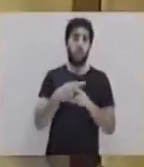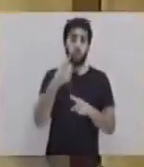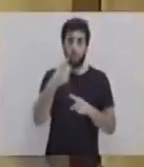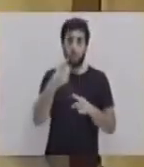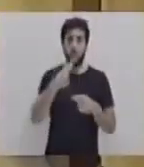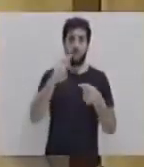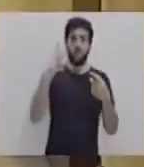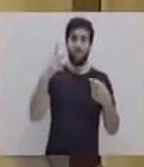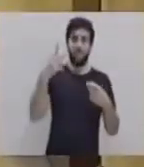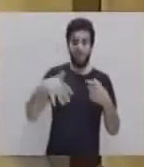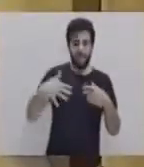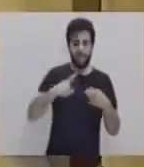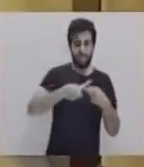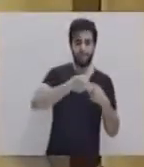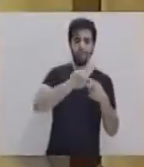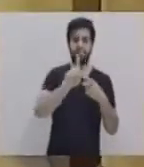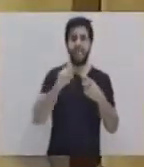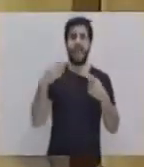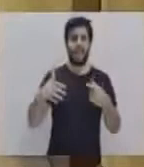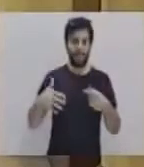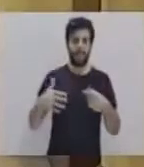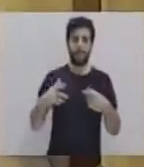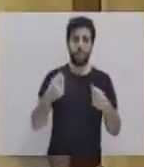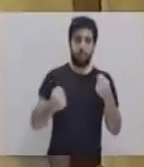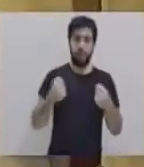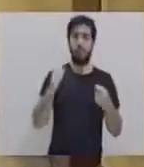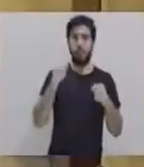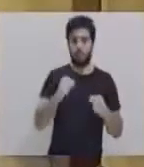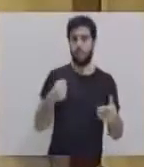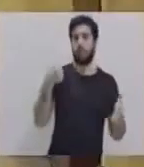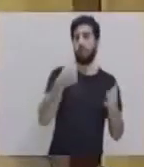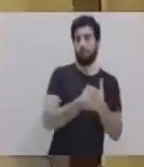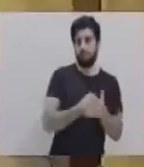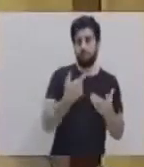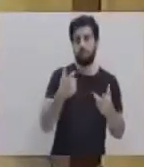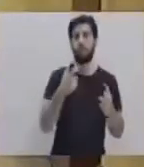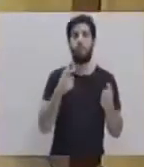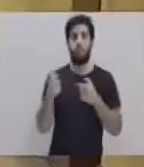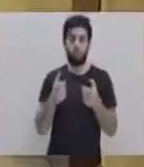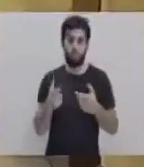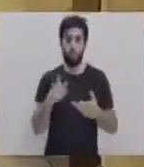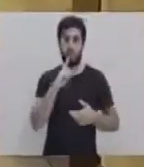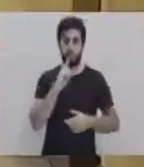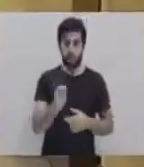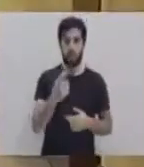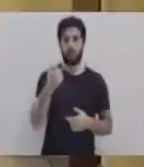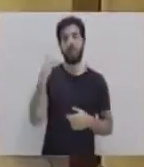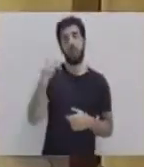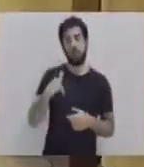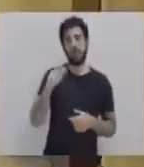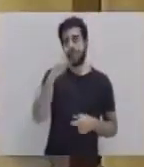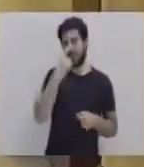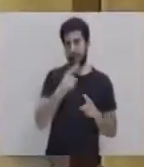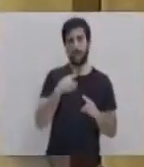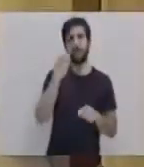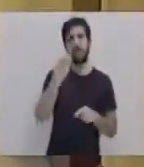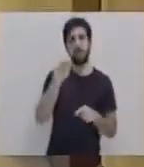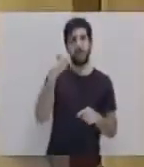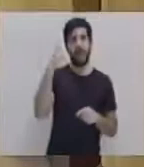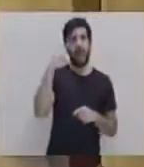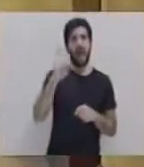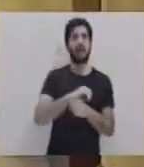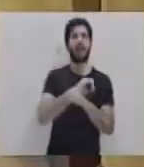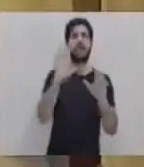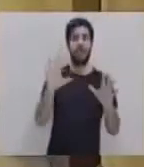la no modificación a la velocidad muchas veces causa que el siniestro vial se pueda dar. Aquí pues me gustaría mucho pues también tener